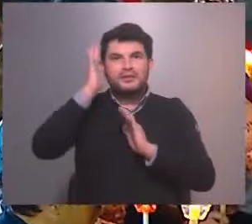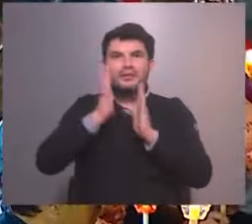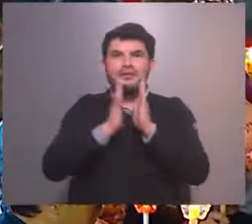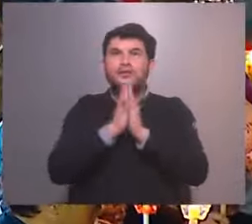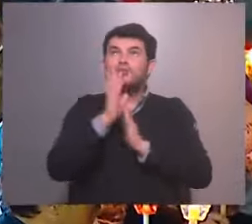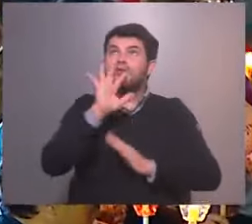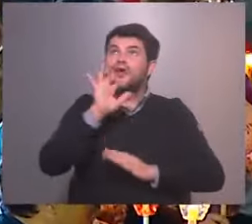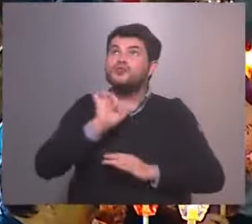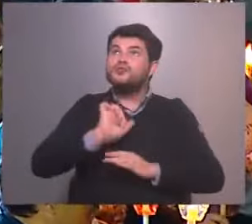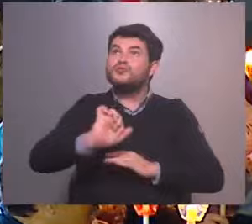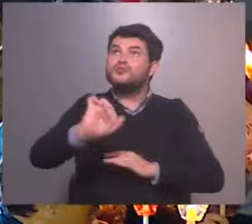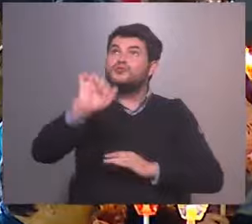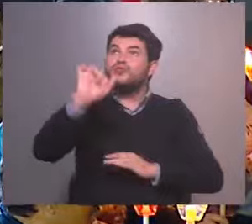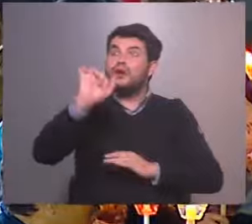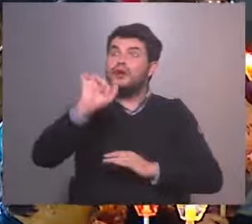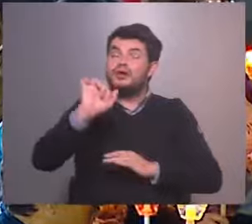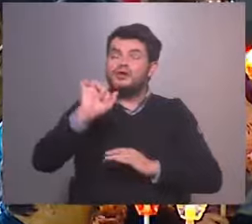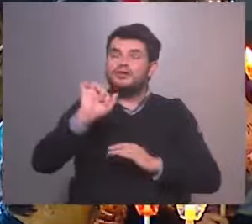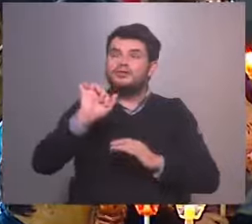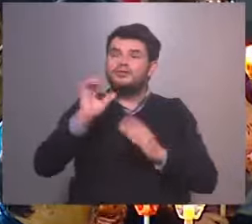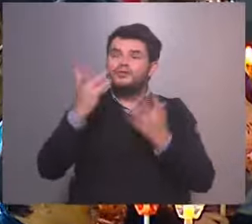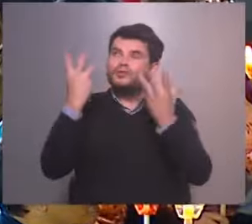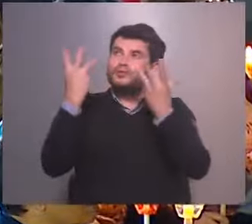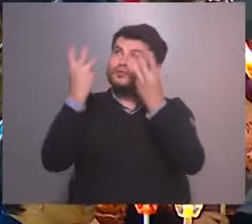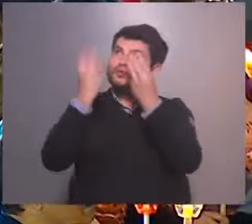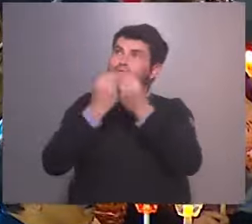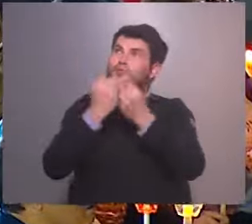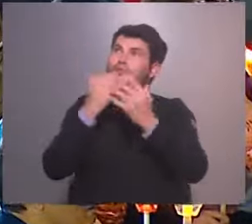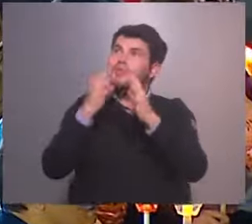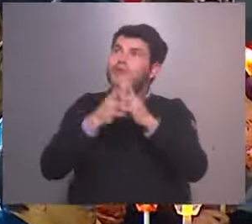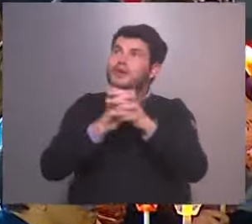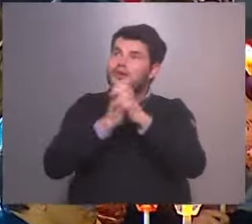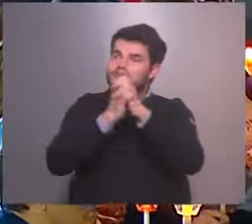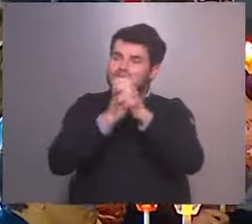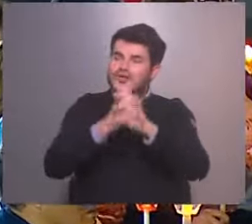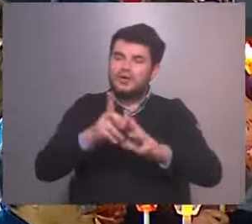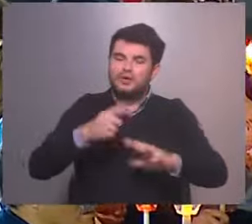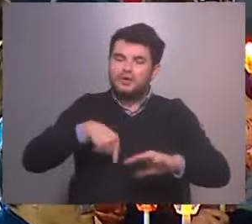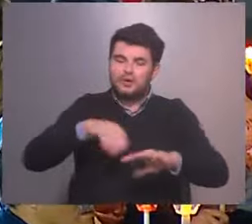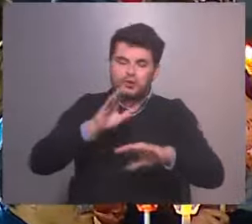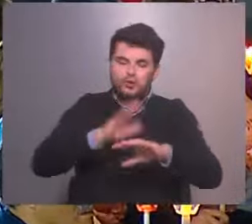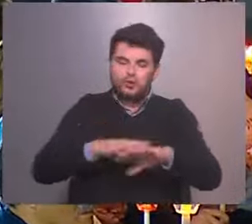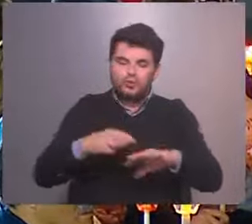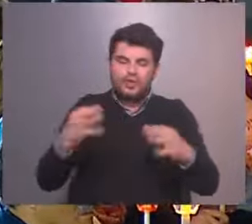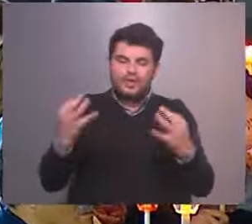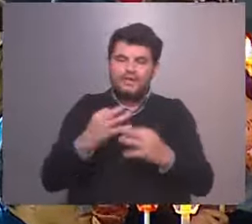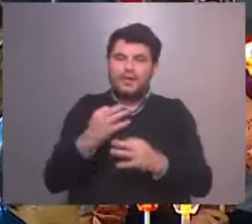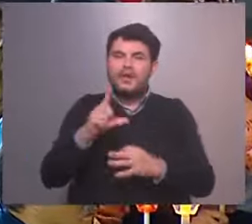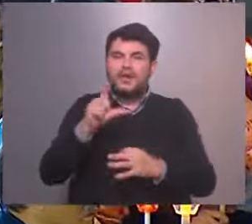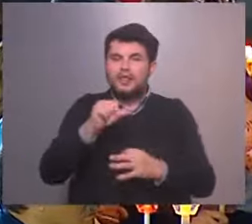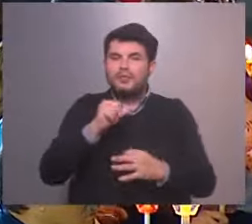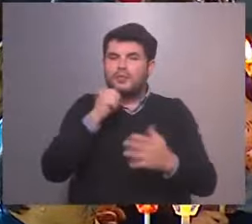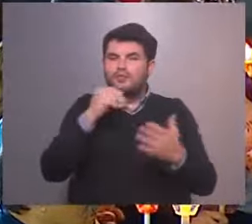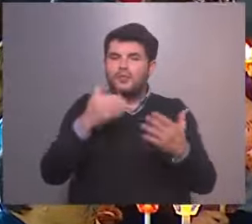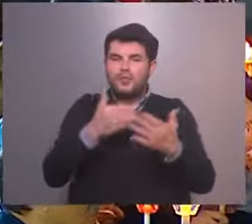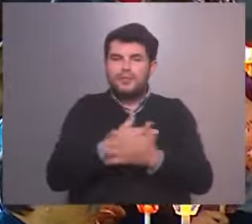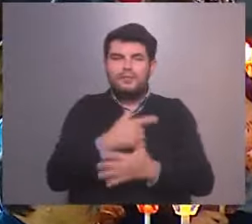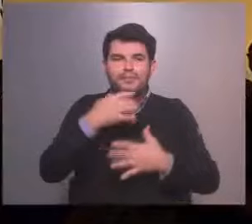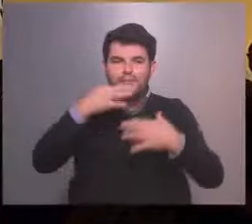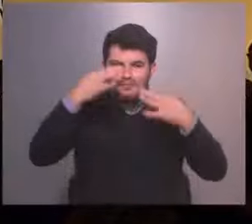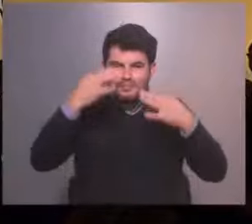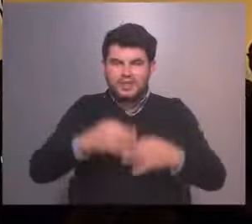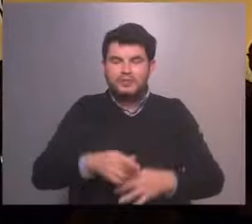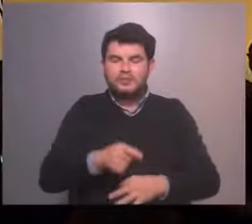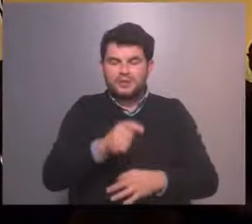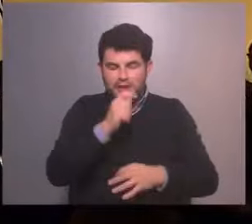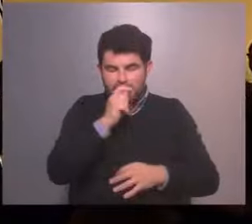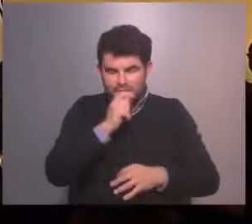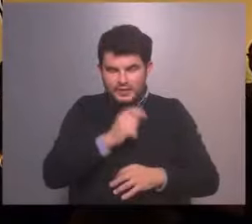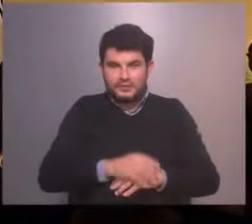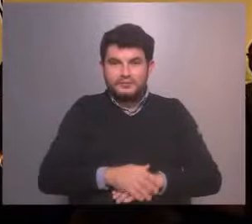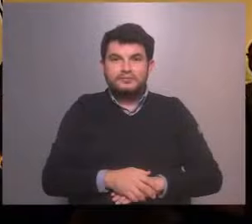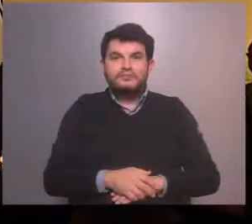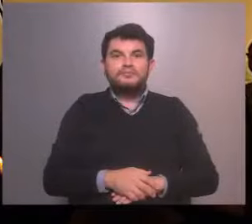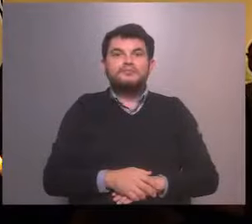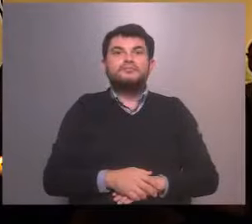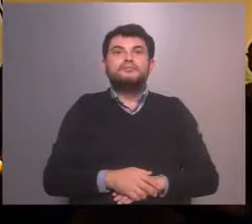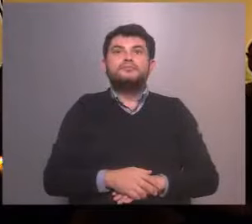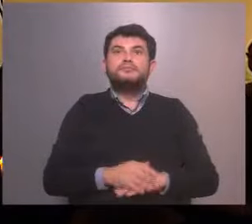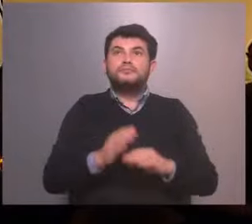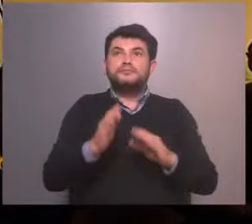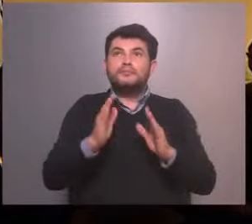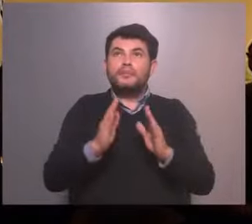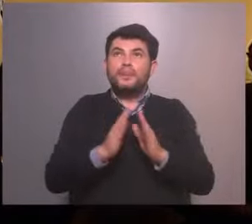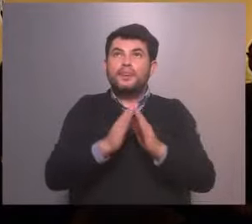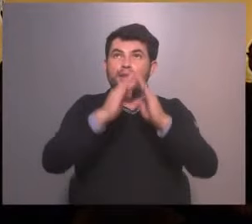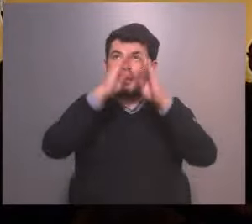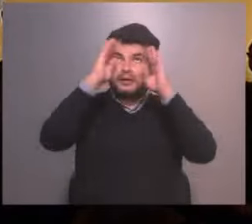Dios te salve María, llena eres de gracia, el Señor está contigo. Bendita tú eres entre todas las